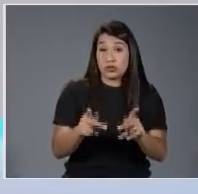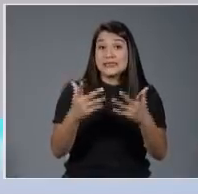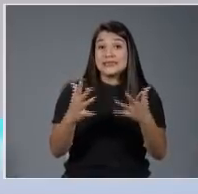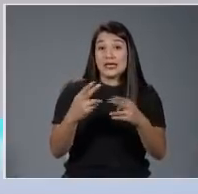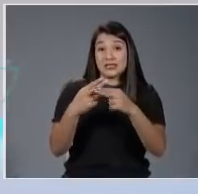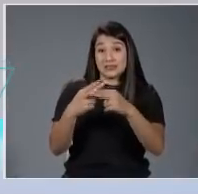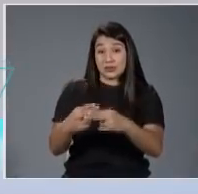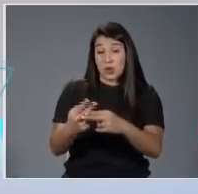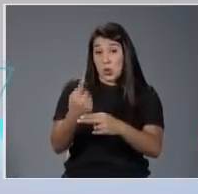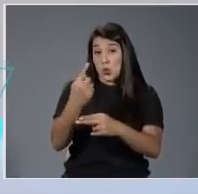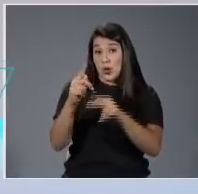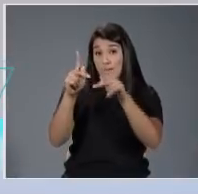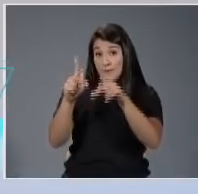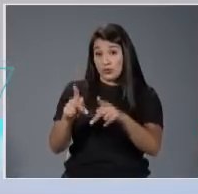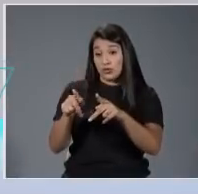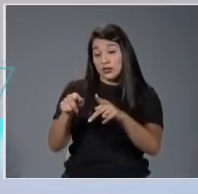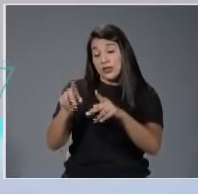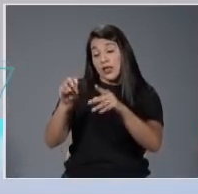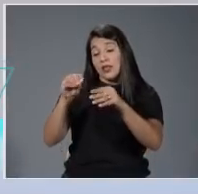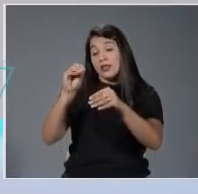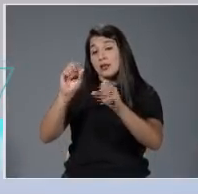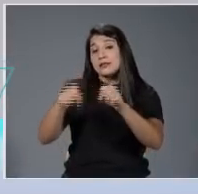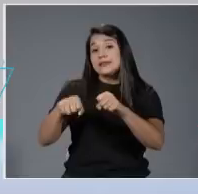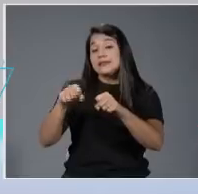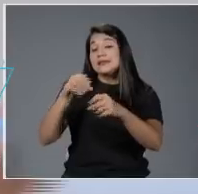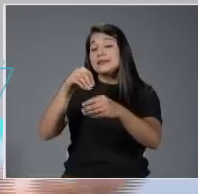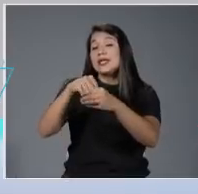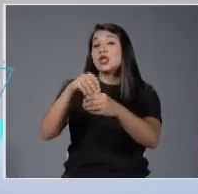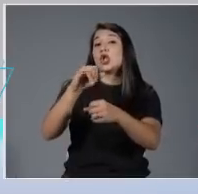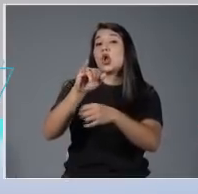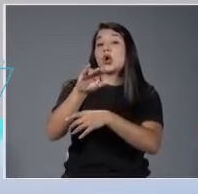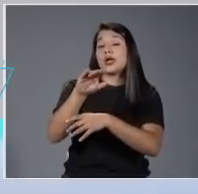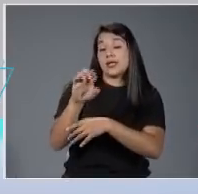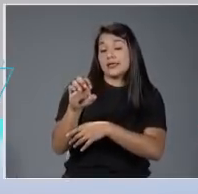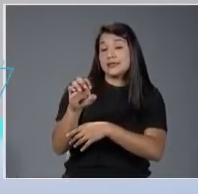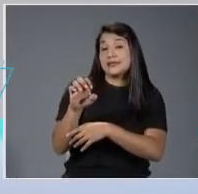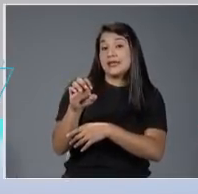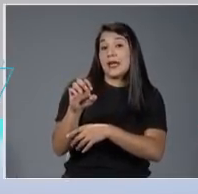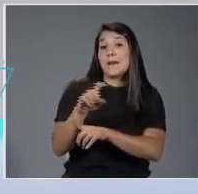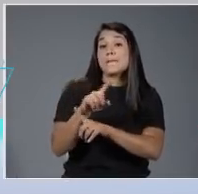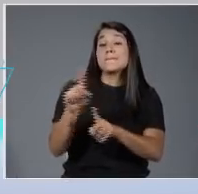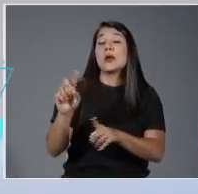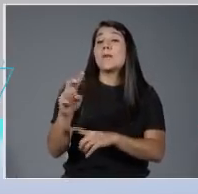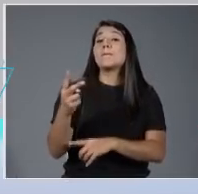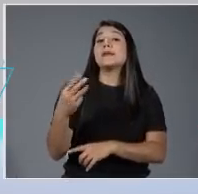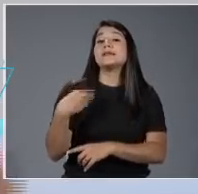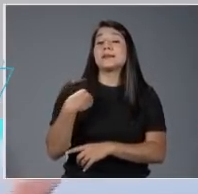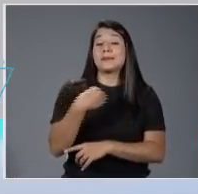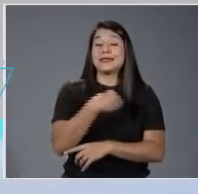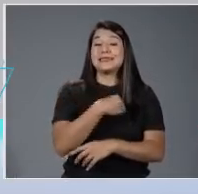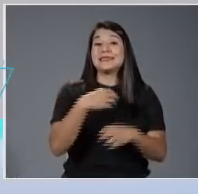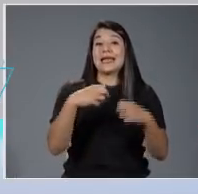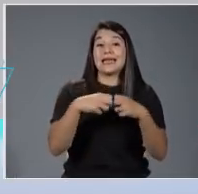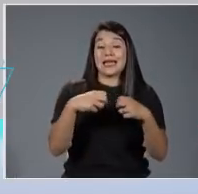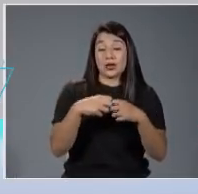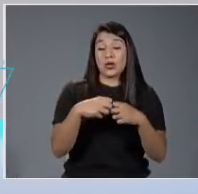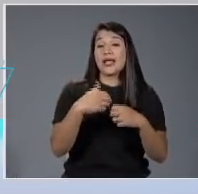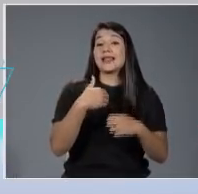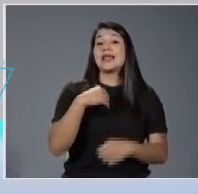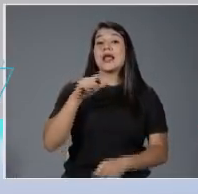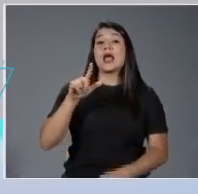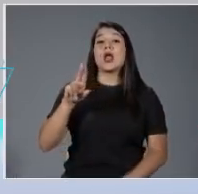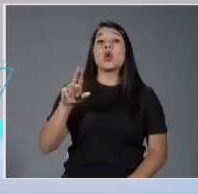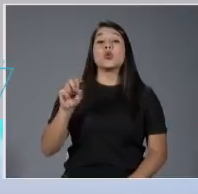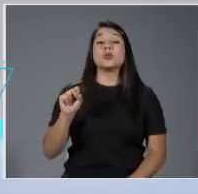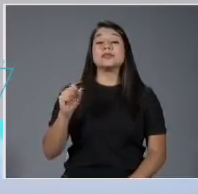que, aunque pertenece al ICE, porque es funcionaria del ICE, la viceministra de Energía de don Luis Guillermo,